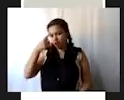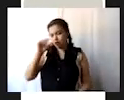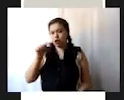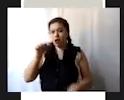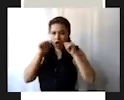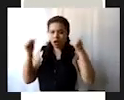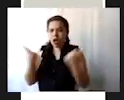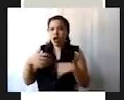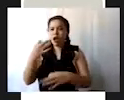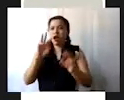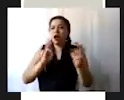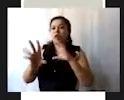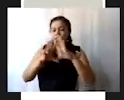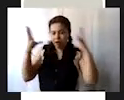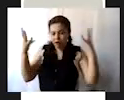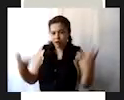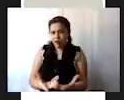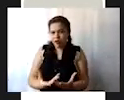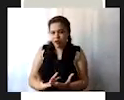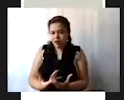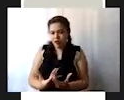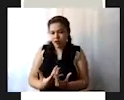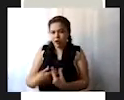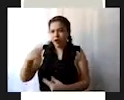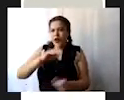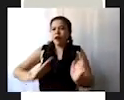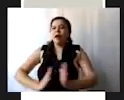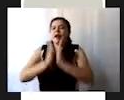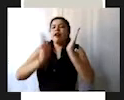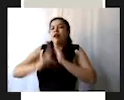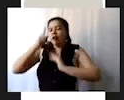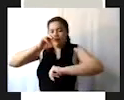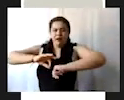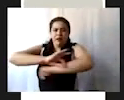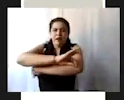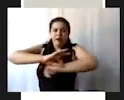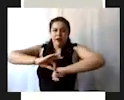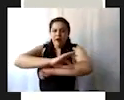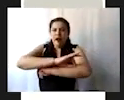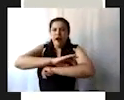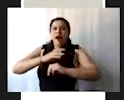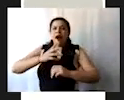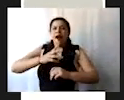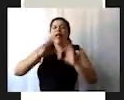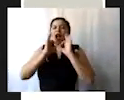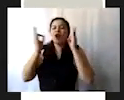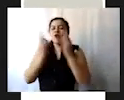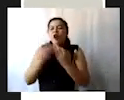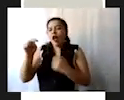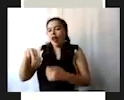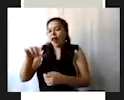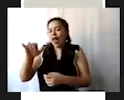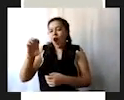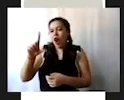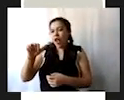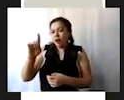de todo el mundo que participaron en el diseño de esto, no es la imposición de un modelo neoliberal o de un